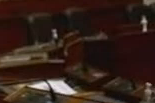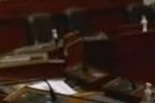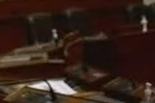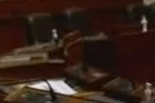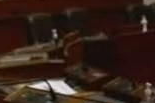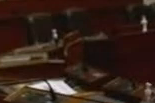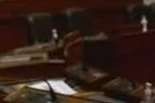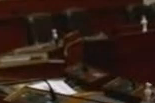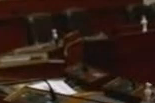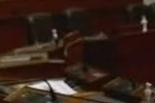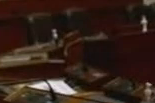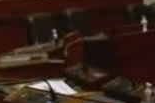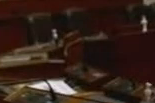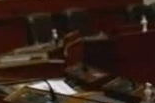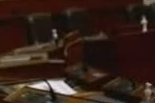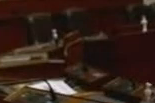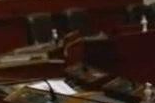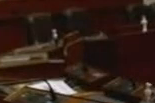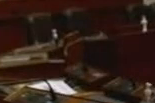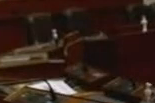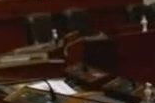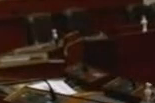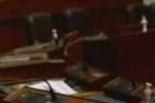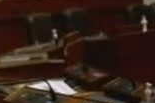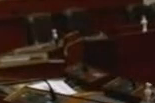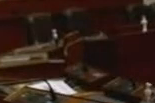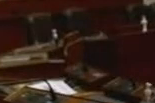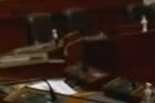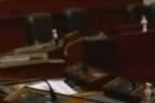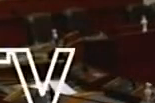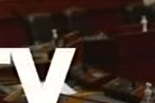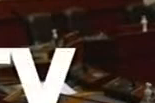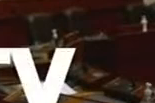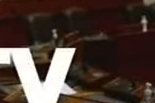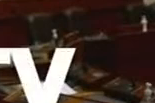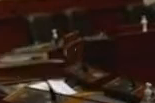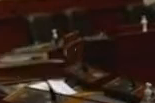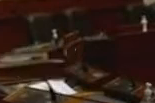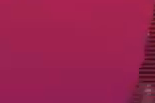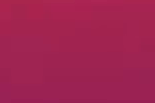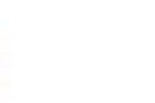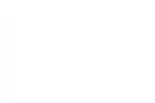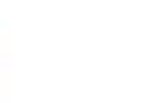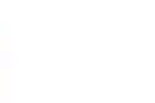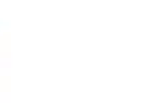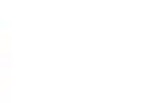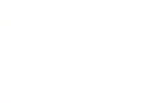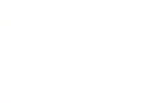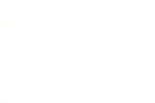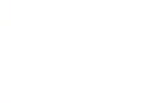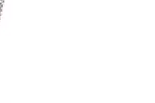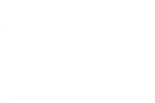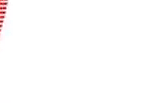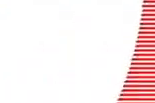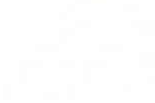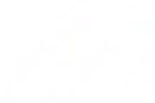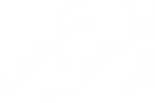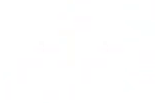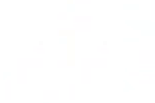sucede en nuestras comisiones. Te invitamos a sintonizar Congreso Televisión.